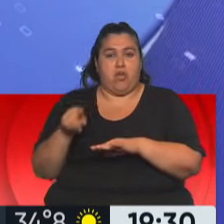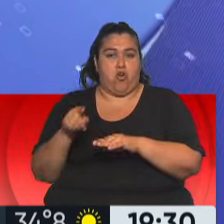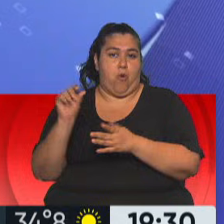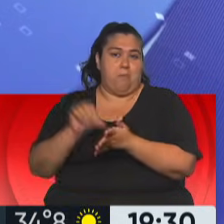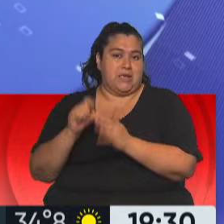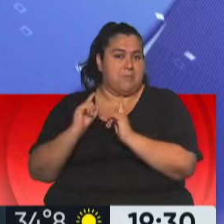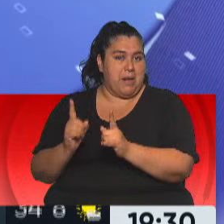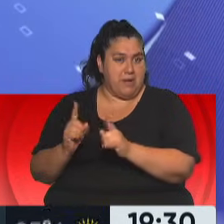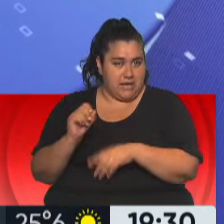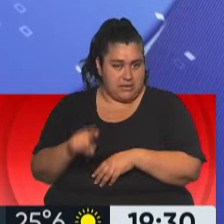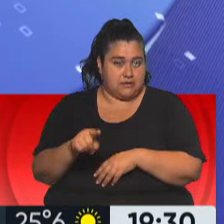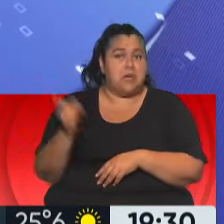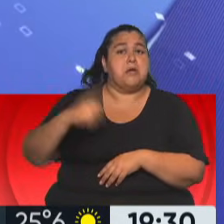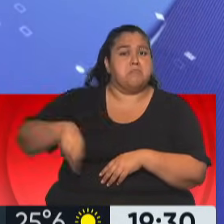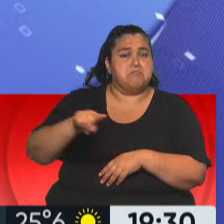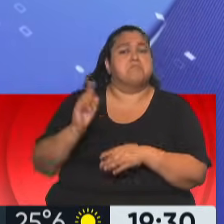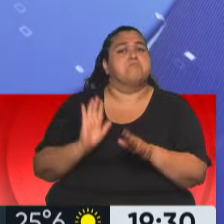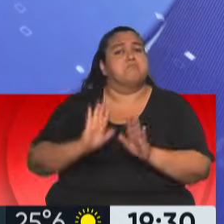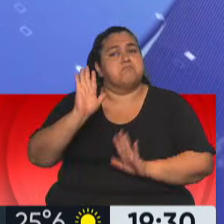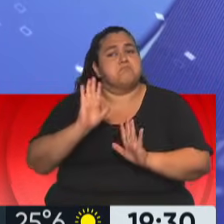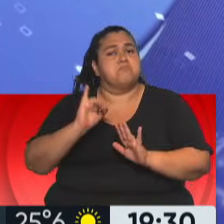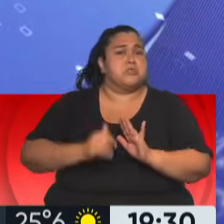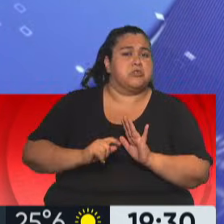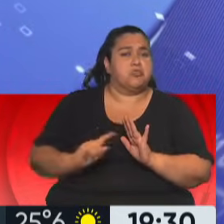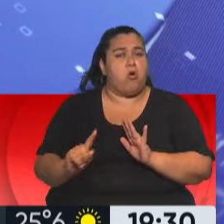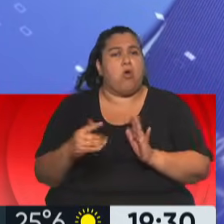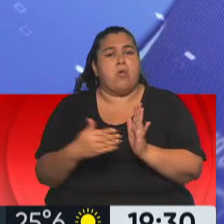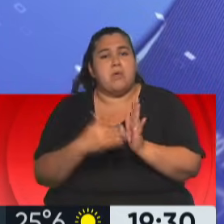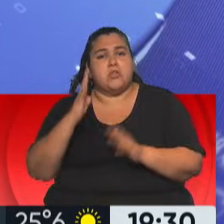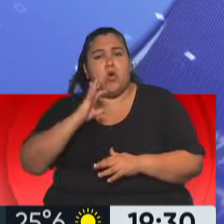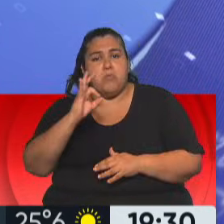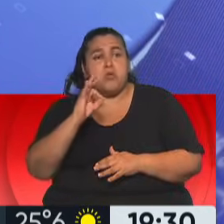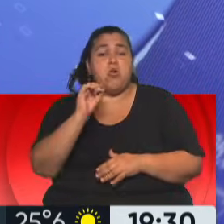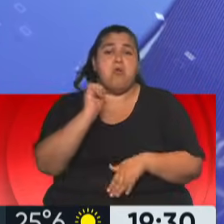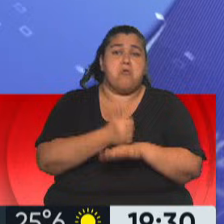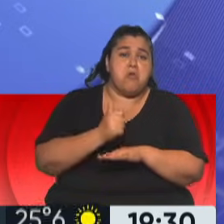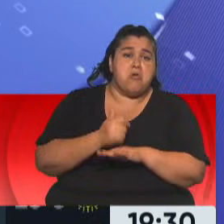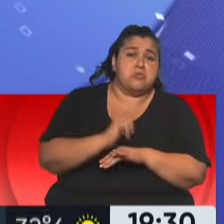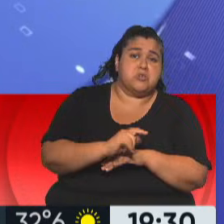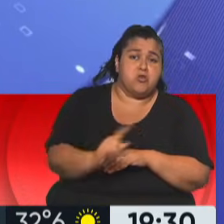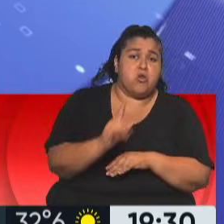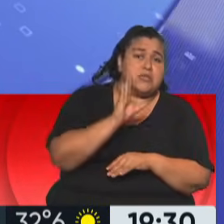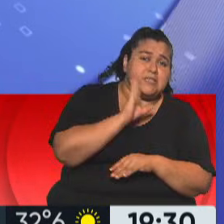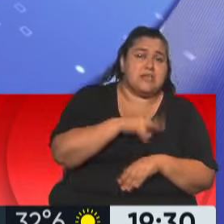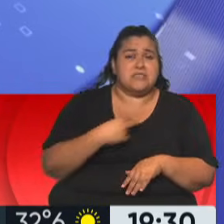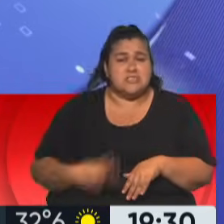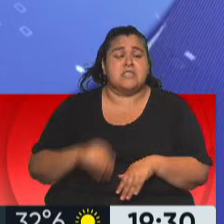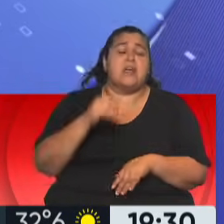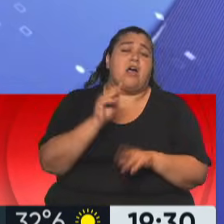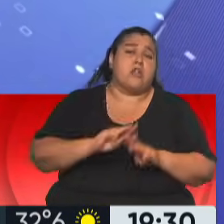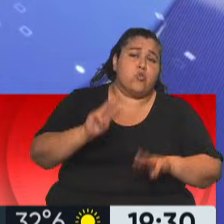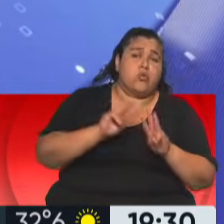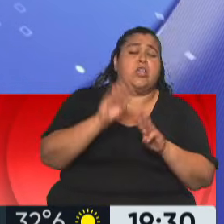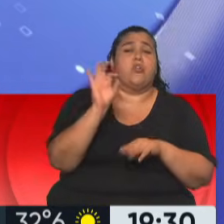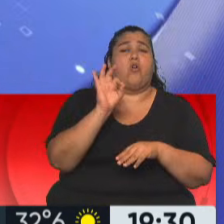y que son los que tienen capacidad de veto, ¿no? Que esto siempre se dice, bueno, de acuerdo a la postura de quien sea, si es Estados Unidos, China, Rusia, Reino Unido y